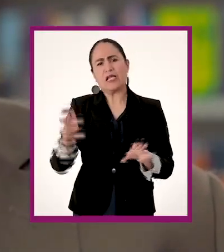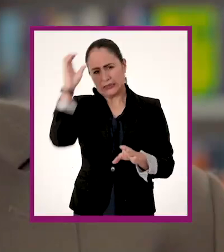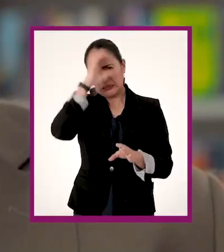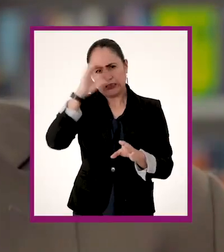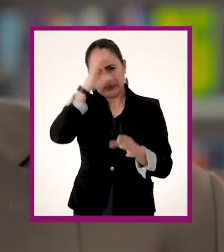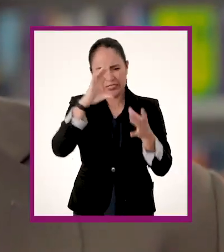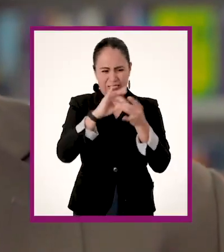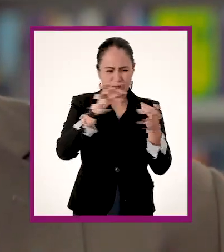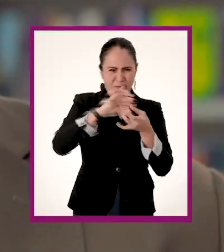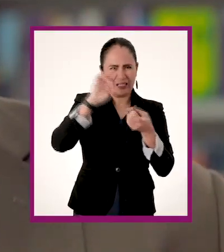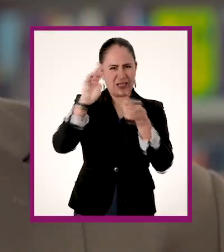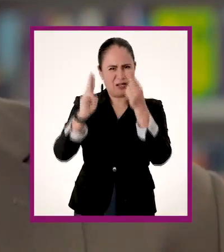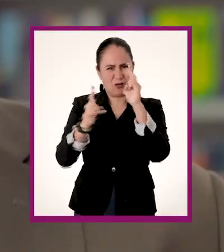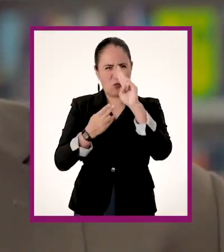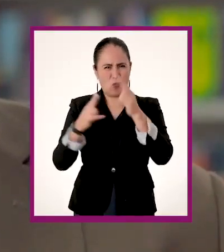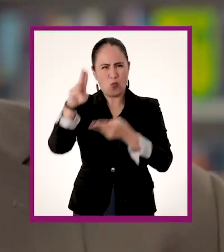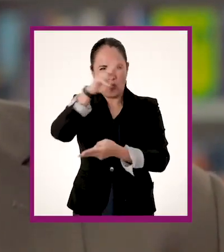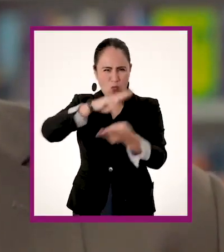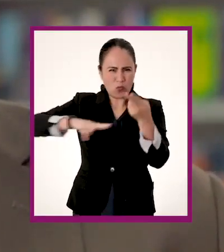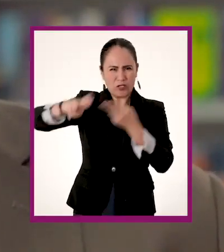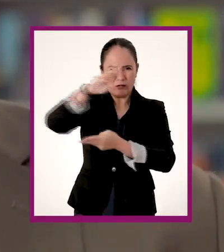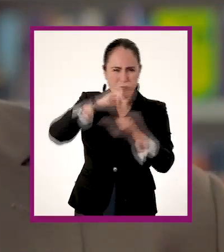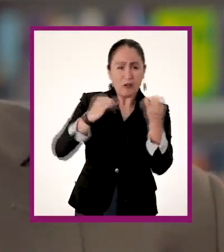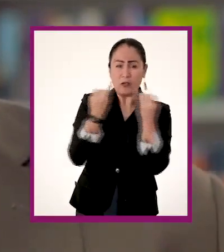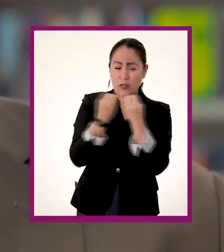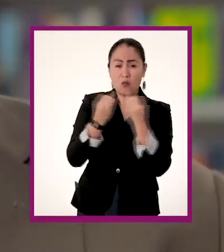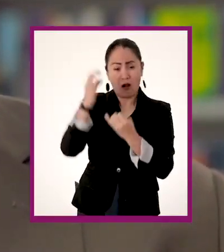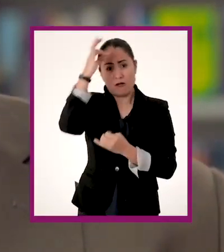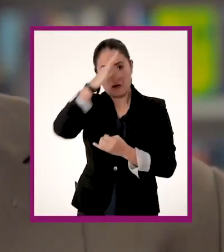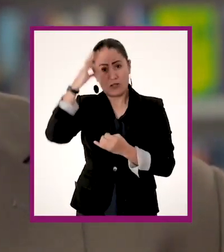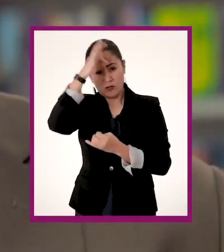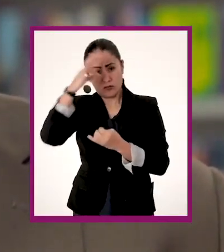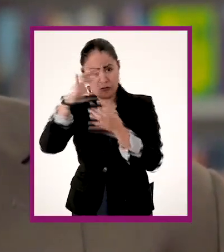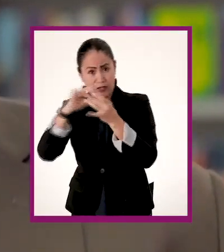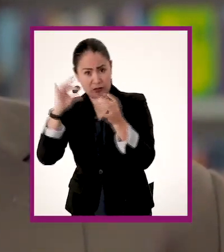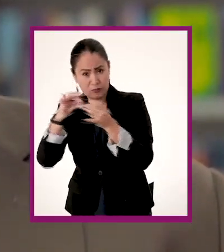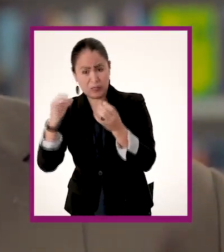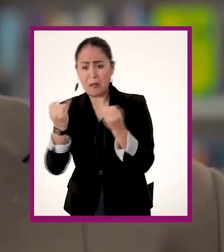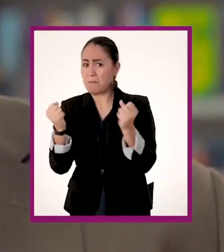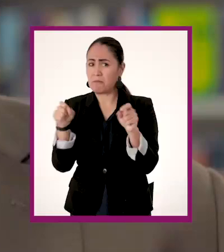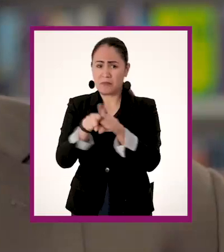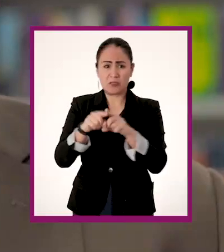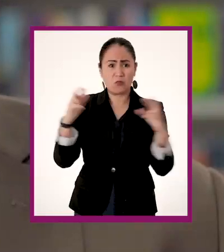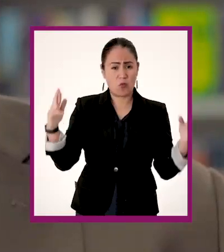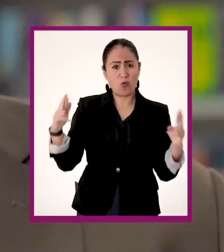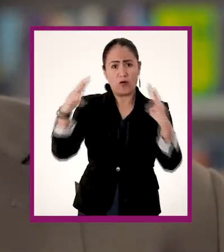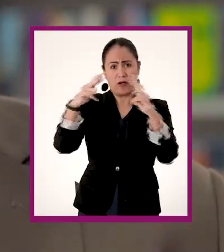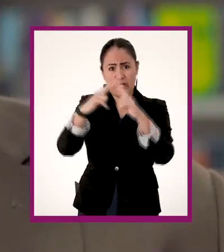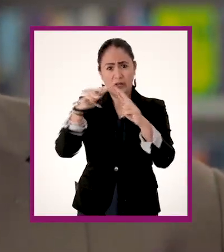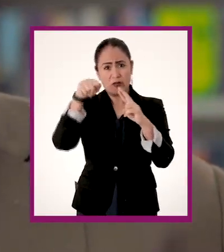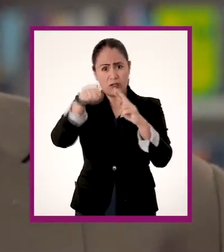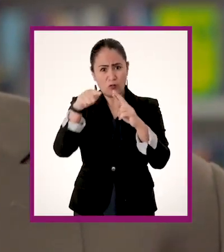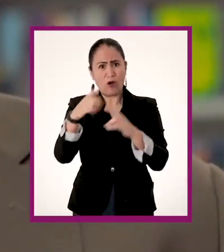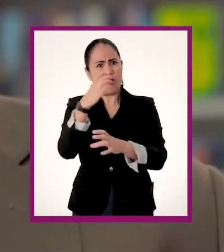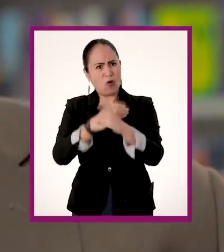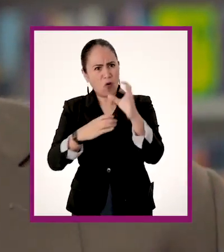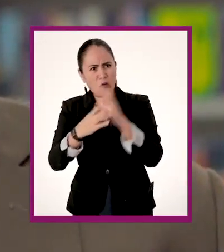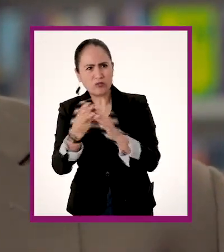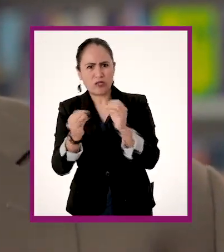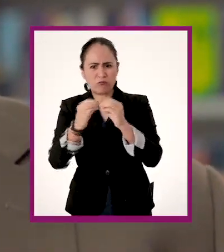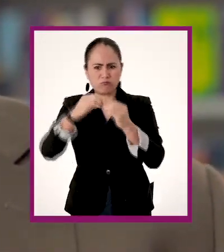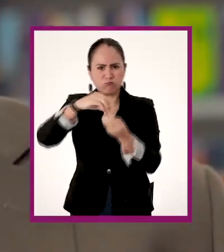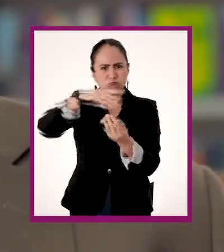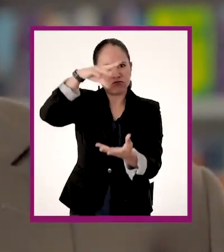mitos, las leyendas, sino también un aspecto explicativo. Es decir, la